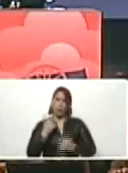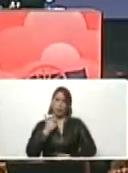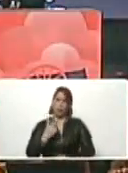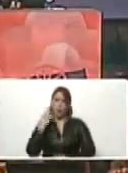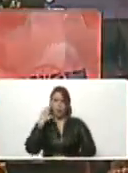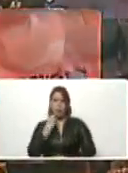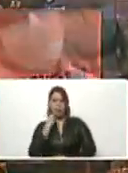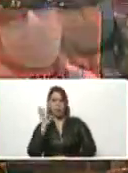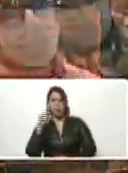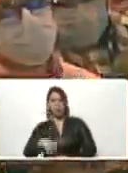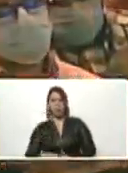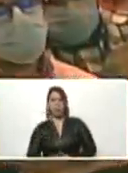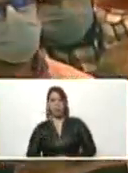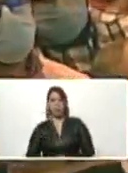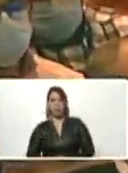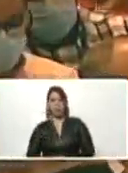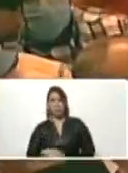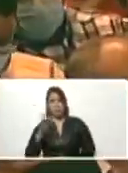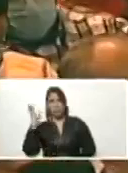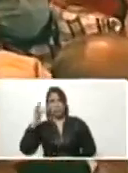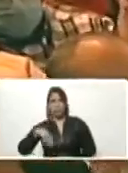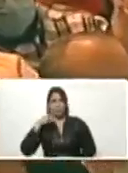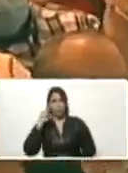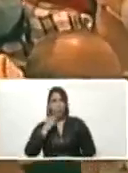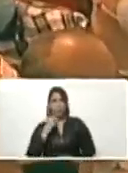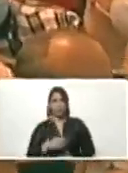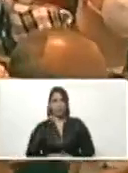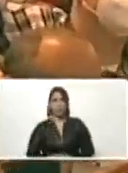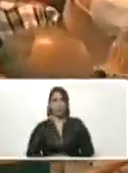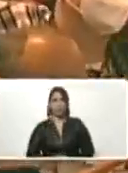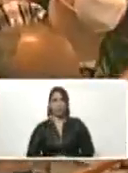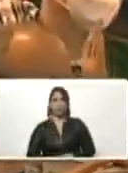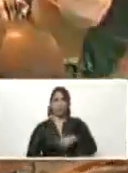naguará. Naguará, Bolívar.